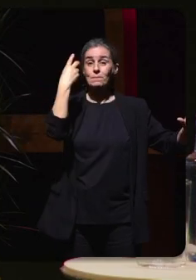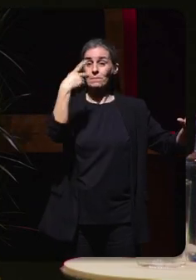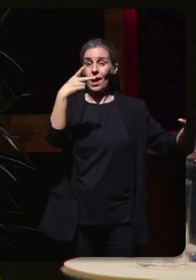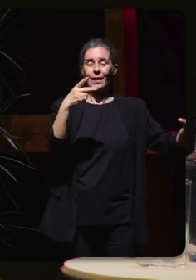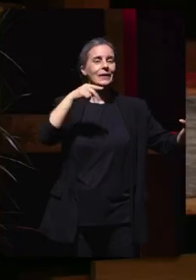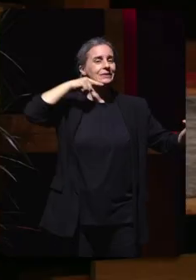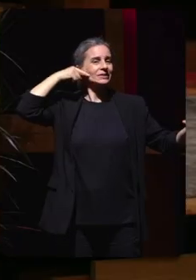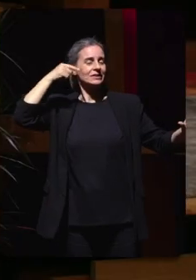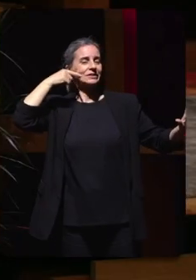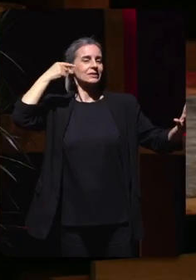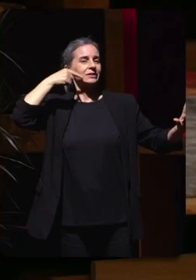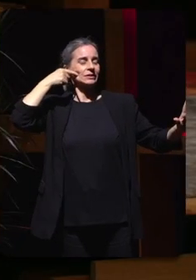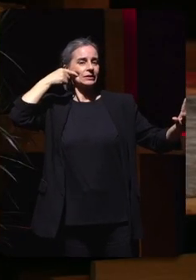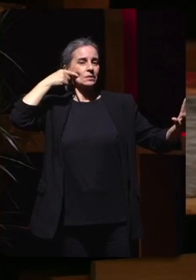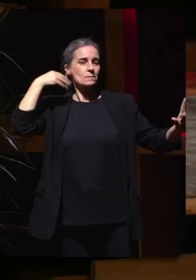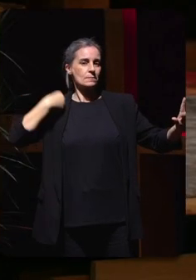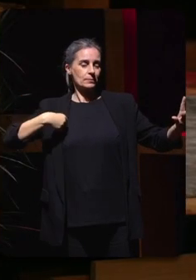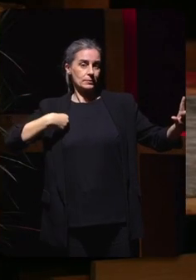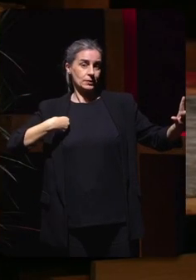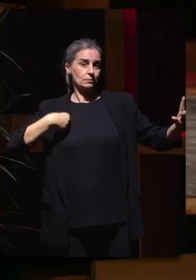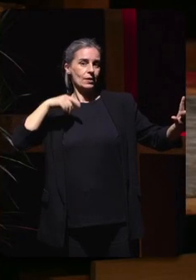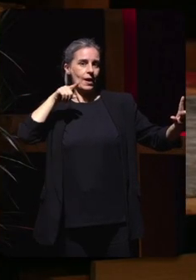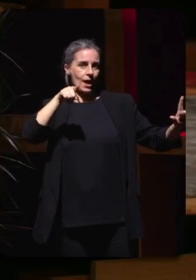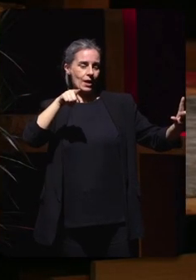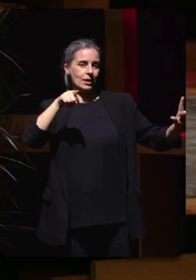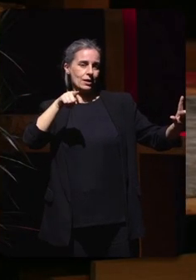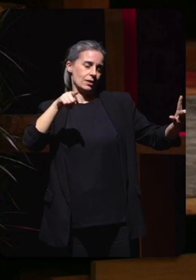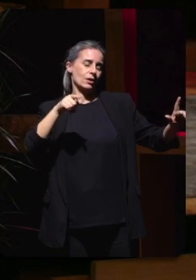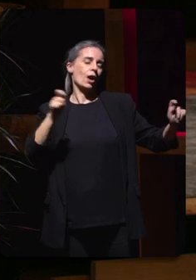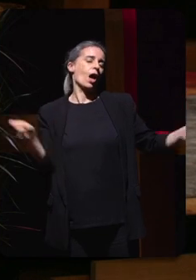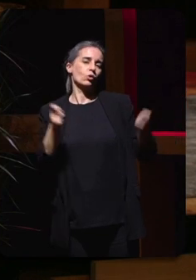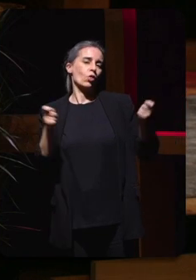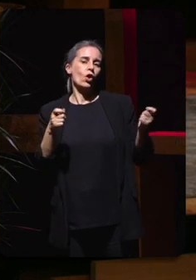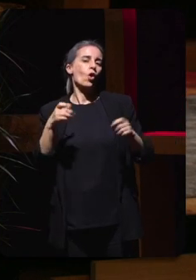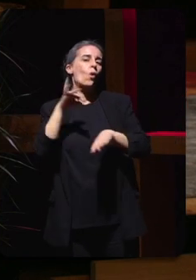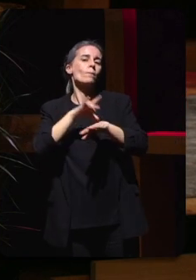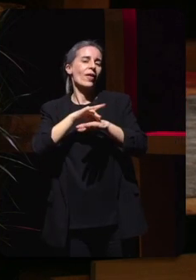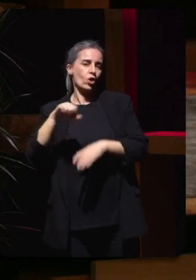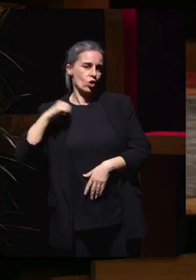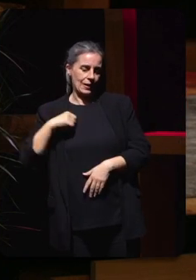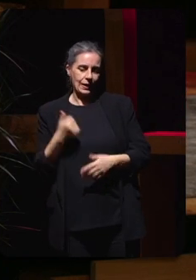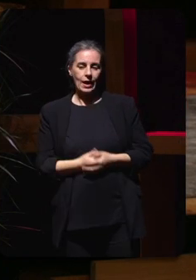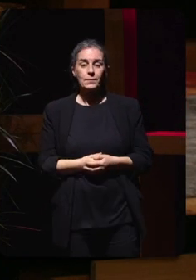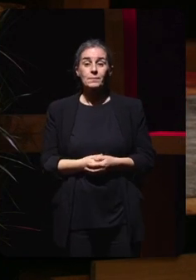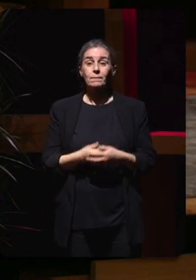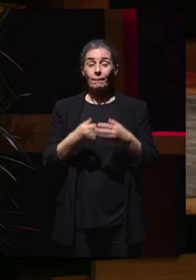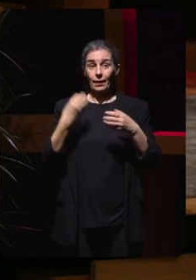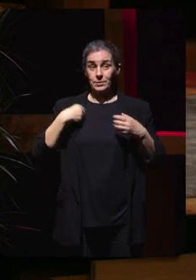pareja ante la que aparecía como una clínica, ¿no? Un centro médico. Y el texto del